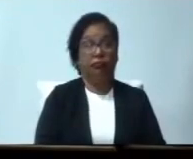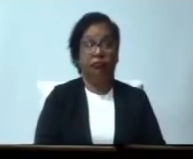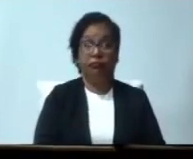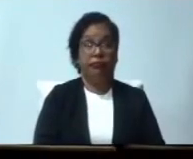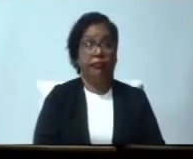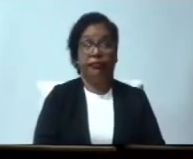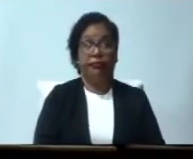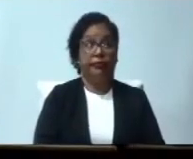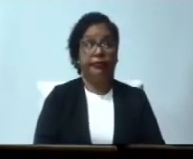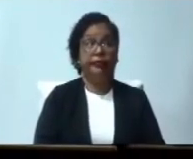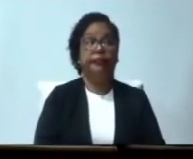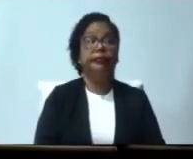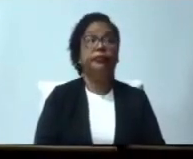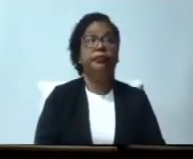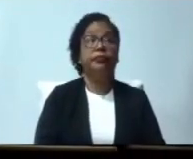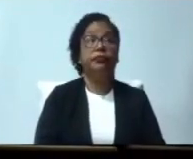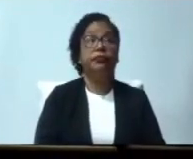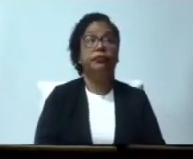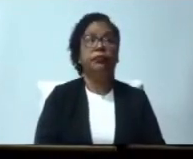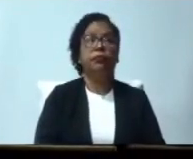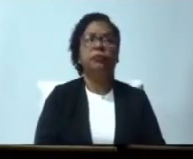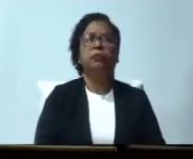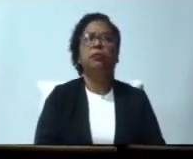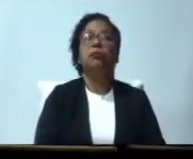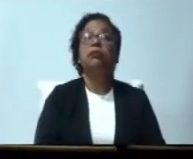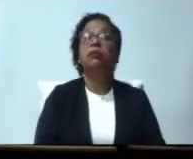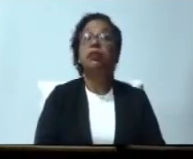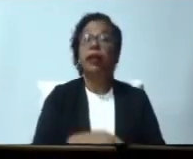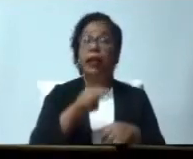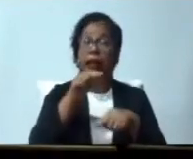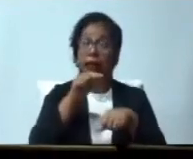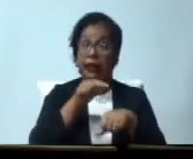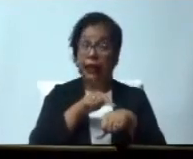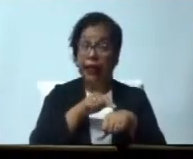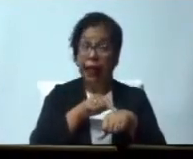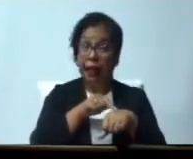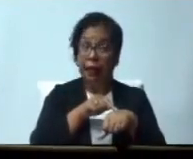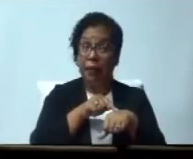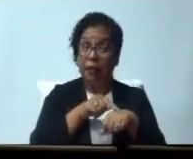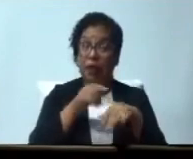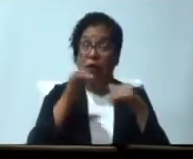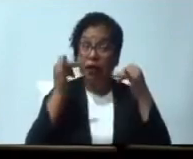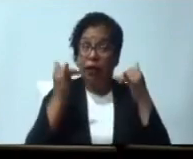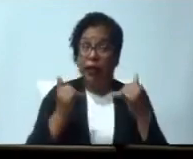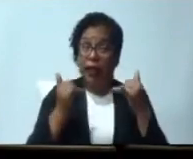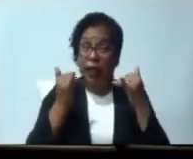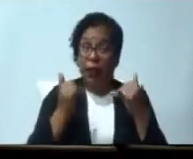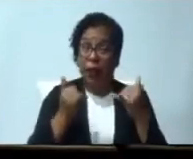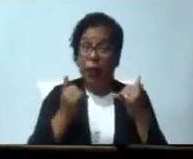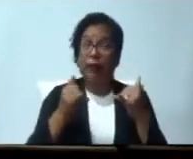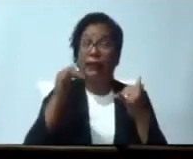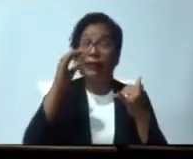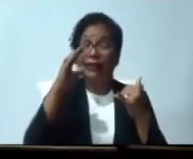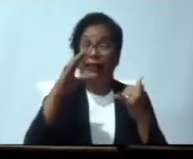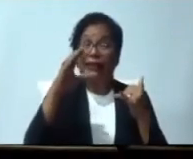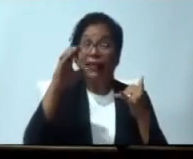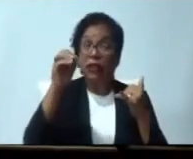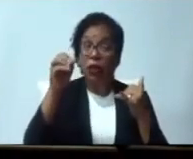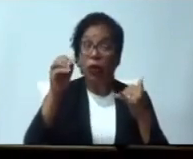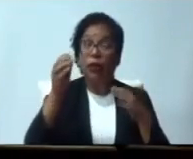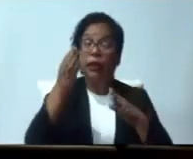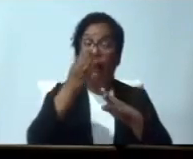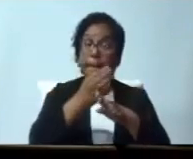en un momento como esto del empresariado, donde el empresariado se está levantando y está buscando la forma de